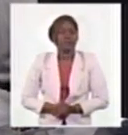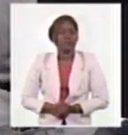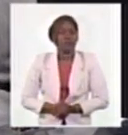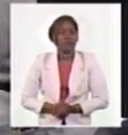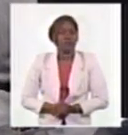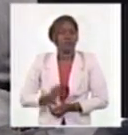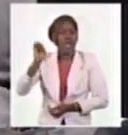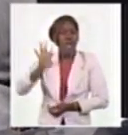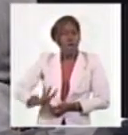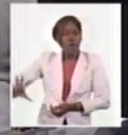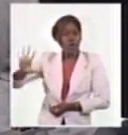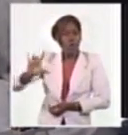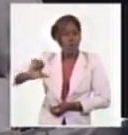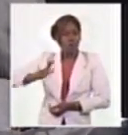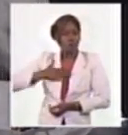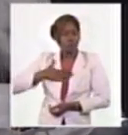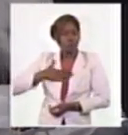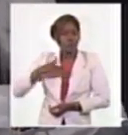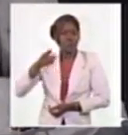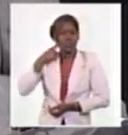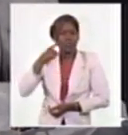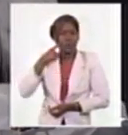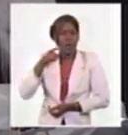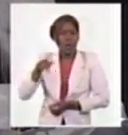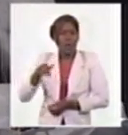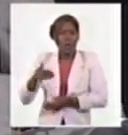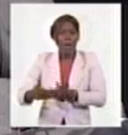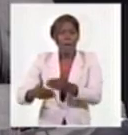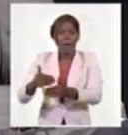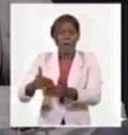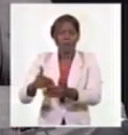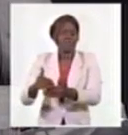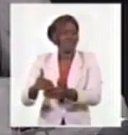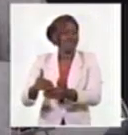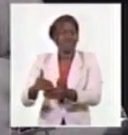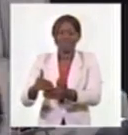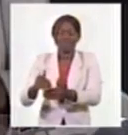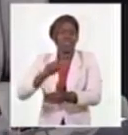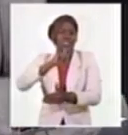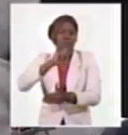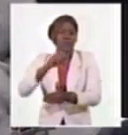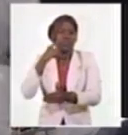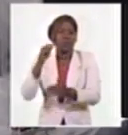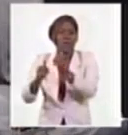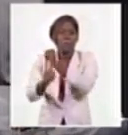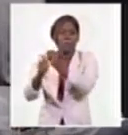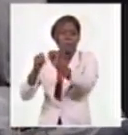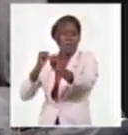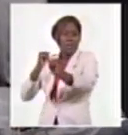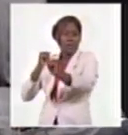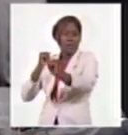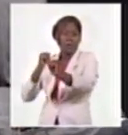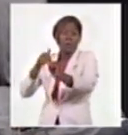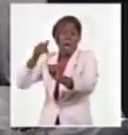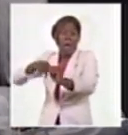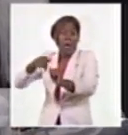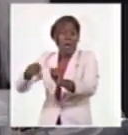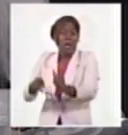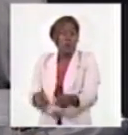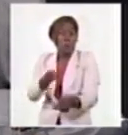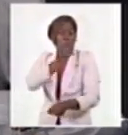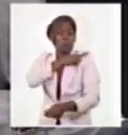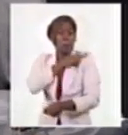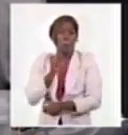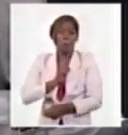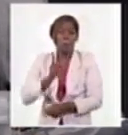Europea ha seguido retrocediendo. Prácticamente ya hoy por Europa habla la OTAN. Y